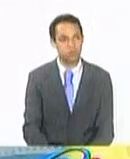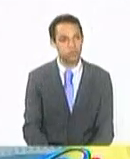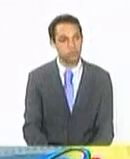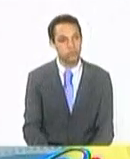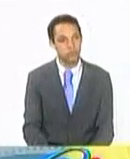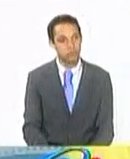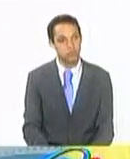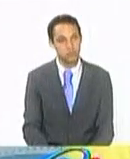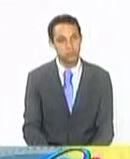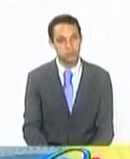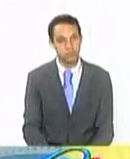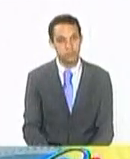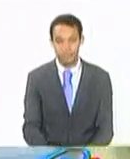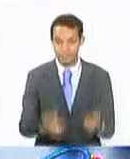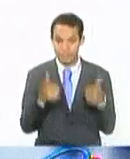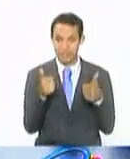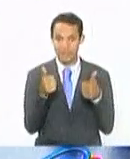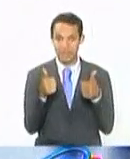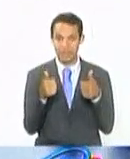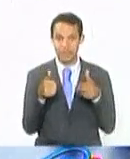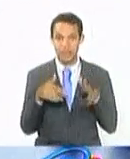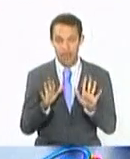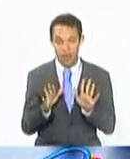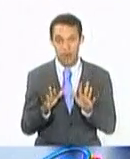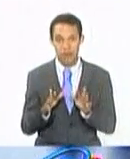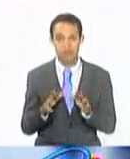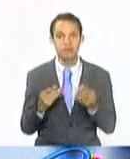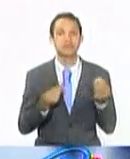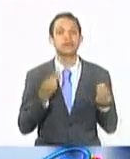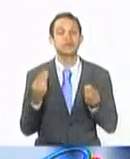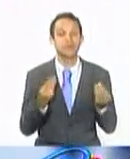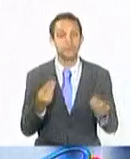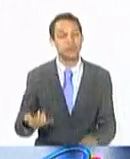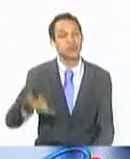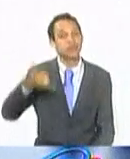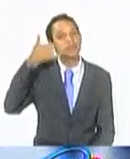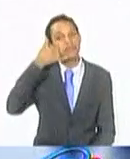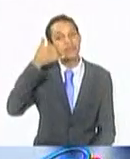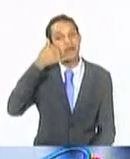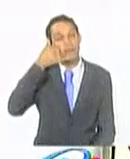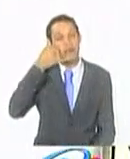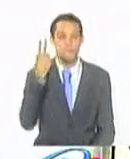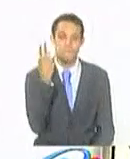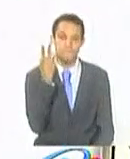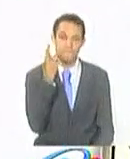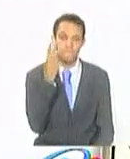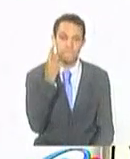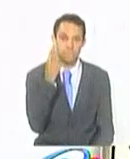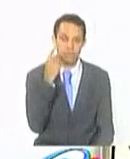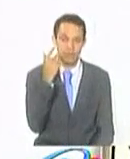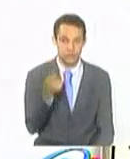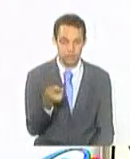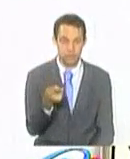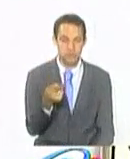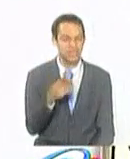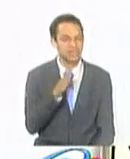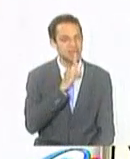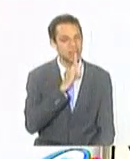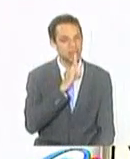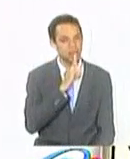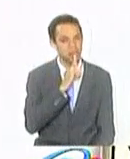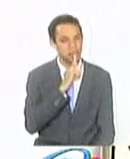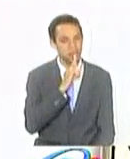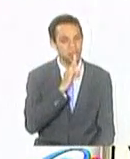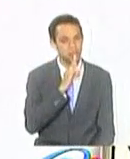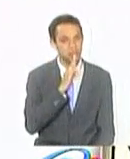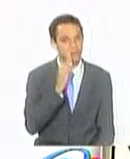tener Bueno vamos a recibir una llamada Y es de Pereira en Pereira tenemos